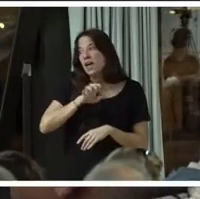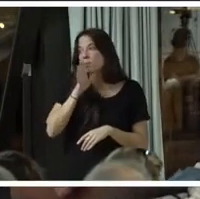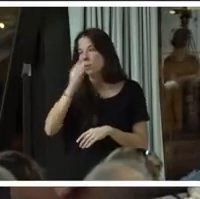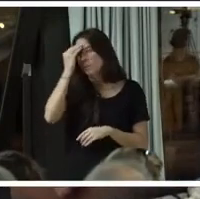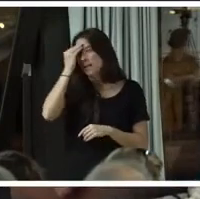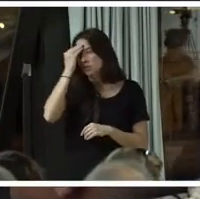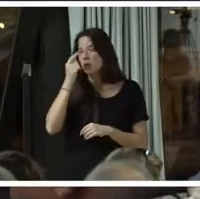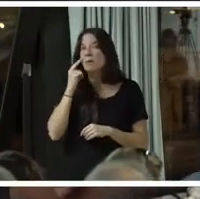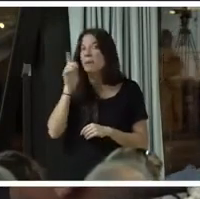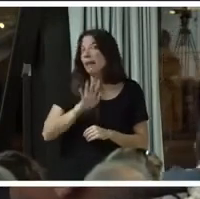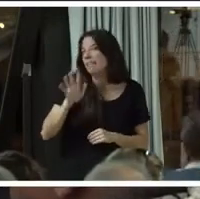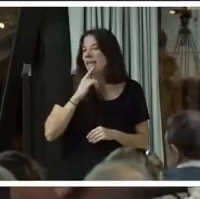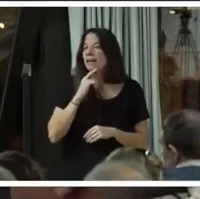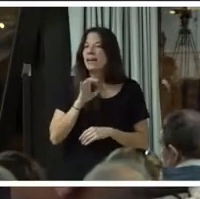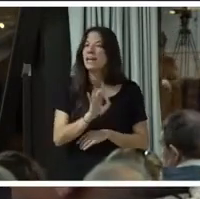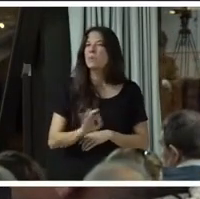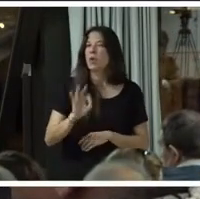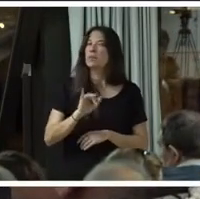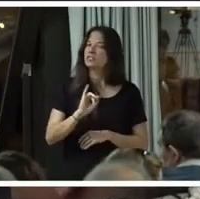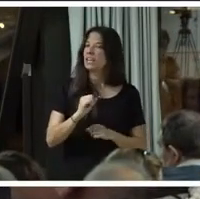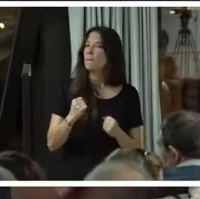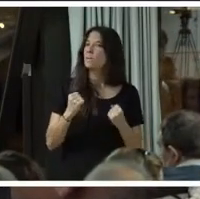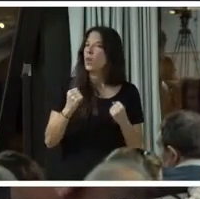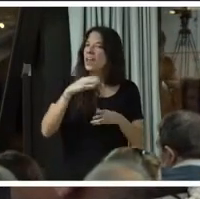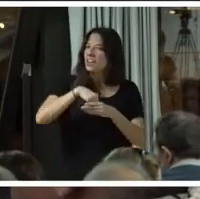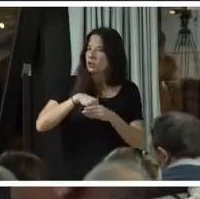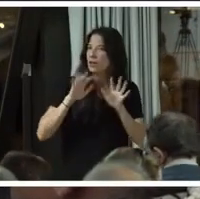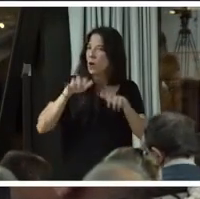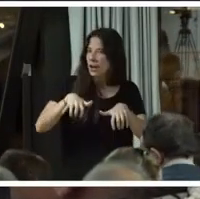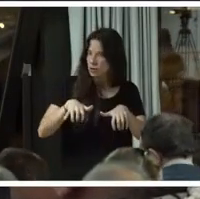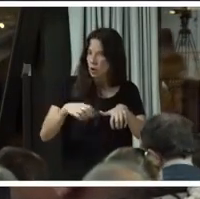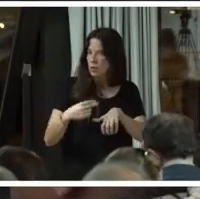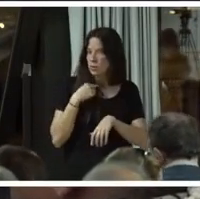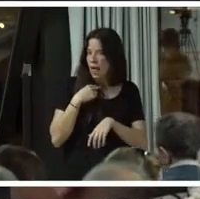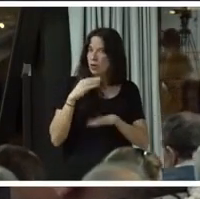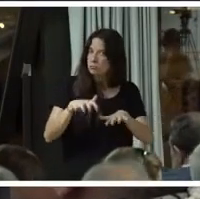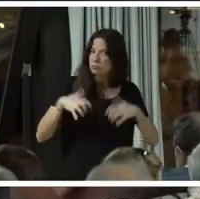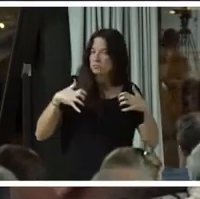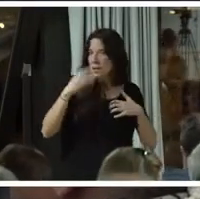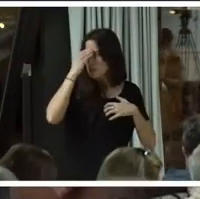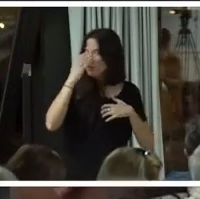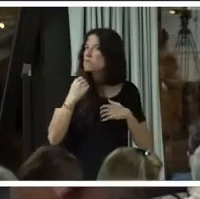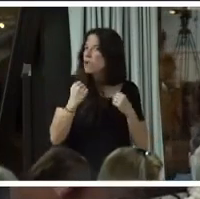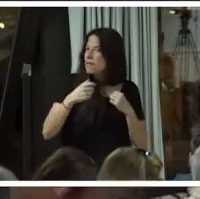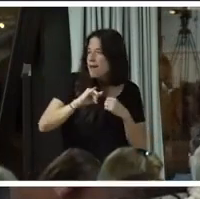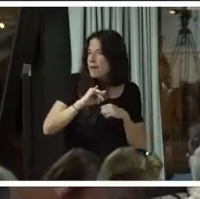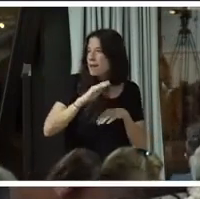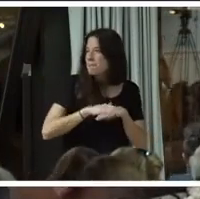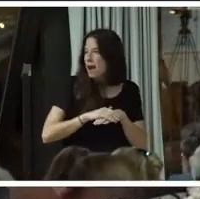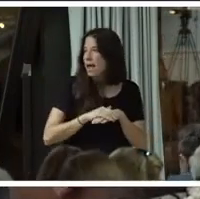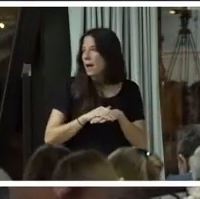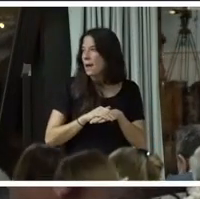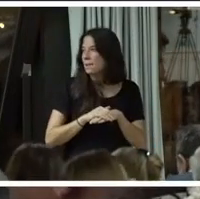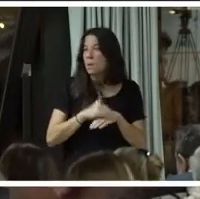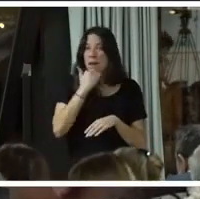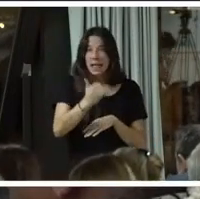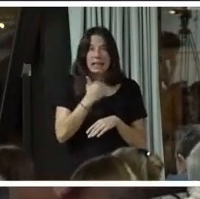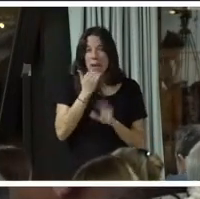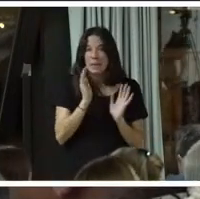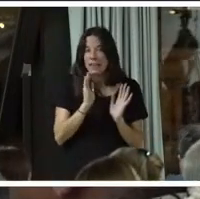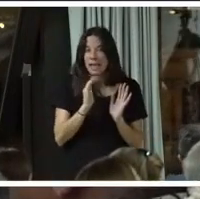parece que podemos tiene el poder en el congreso para realizar prácticamente